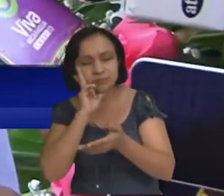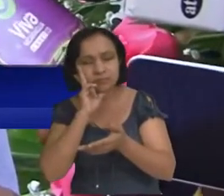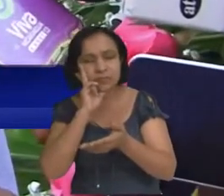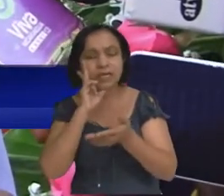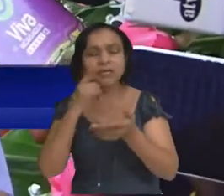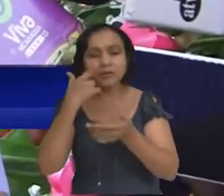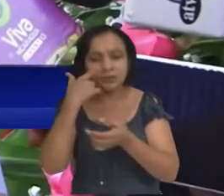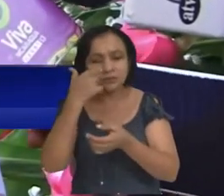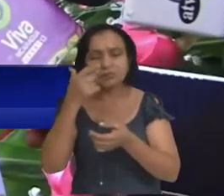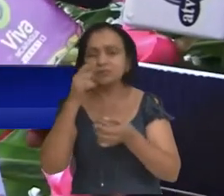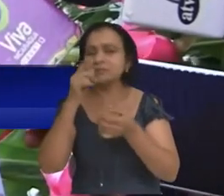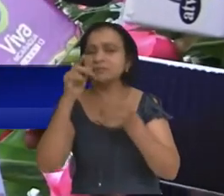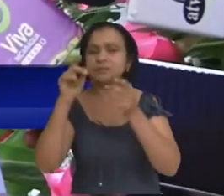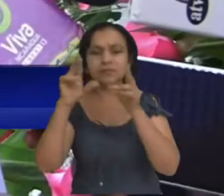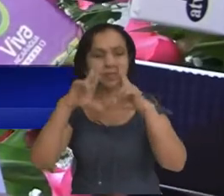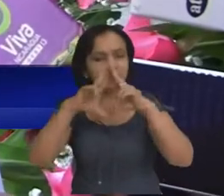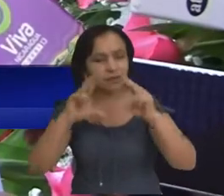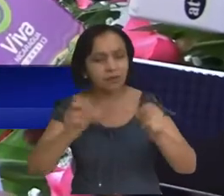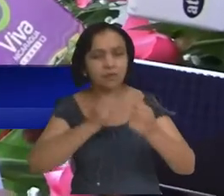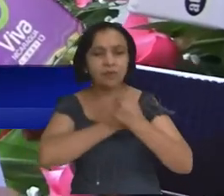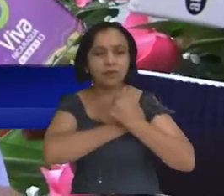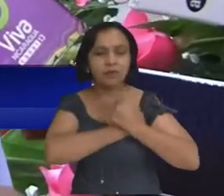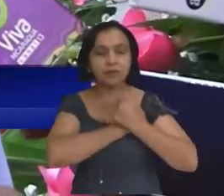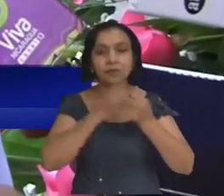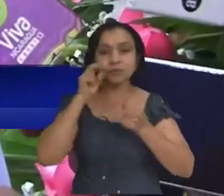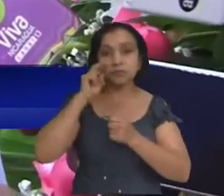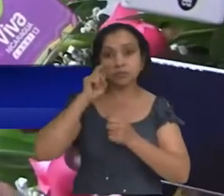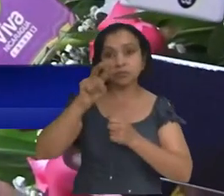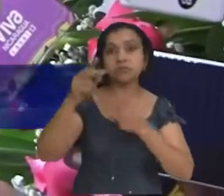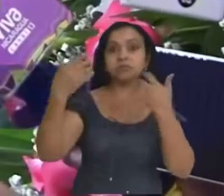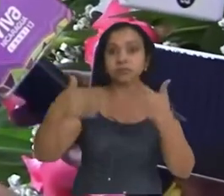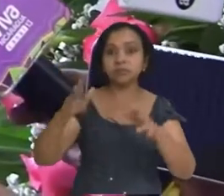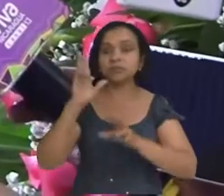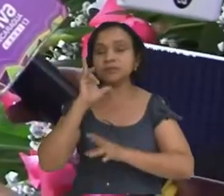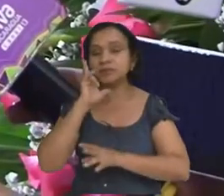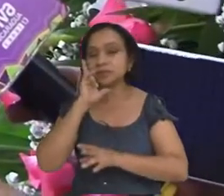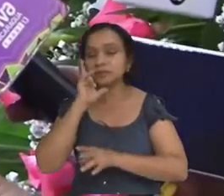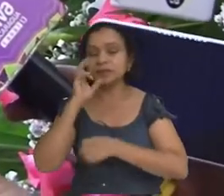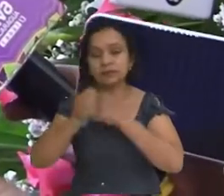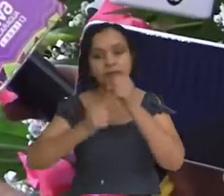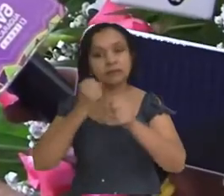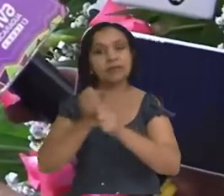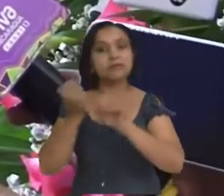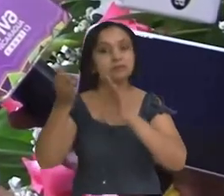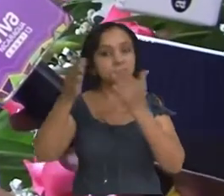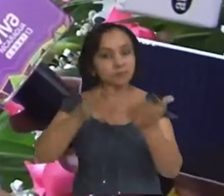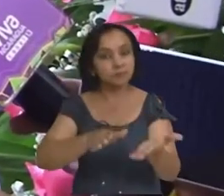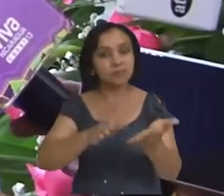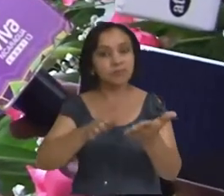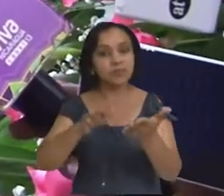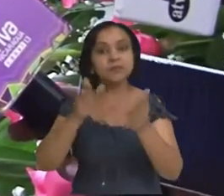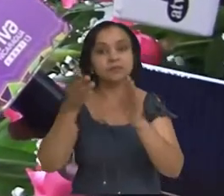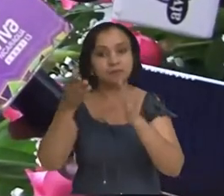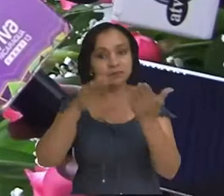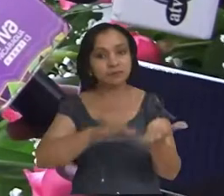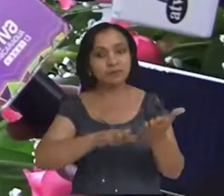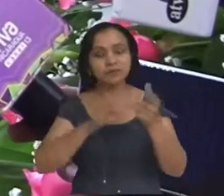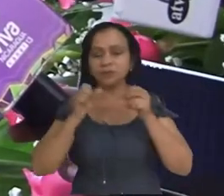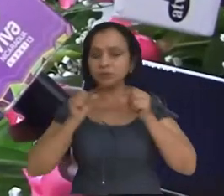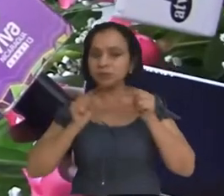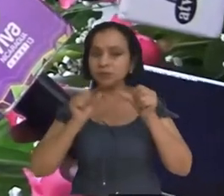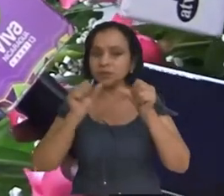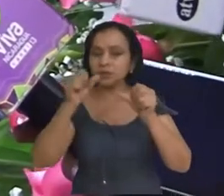le recuerda con cariño y sobre todo con admiración, a pesar de tantos años ya, de su fallecimiento, y sigue